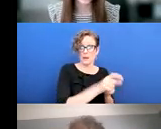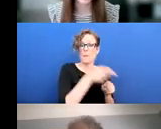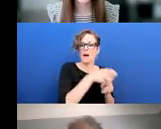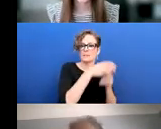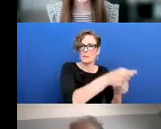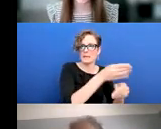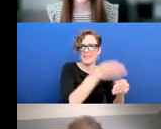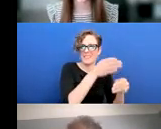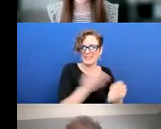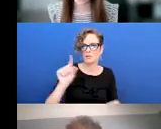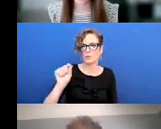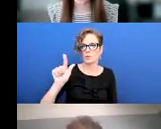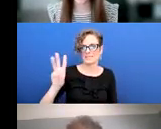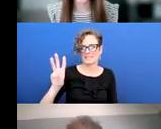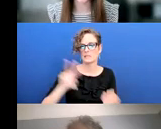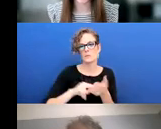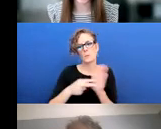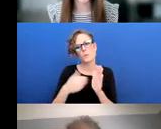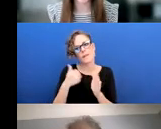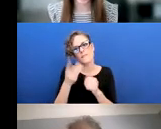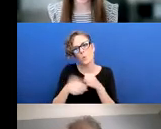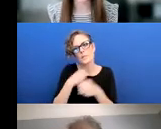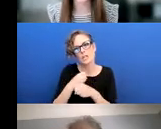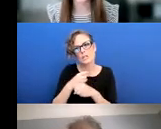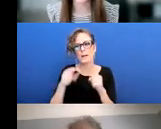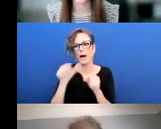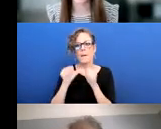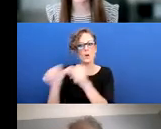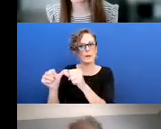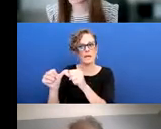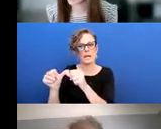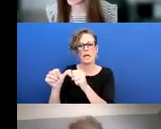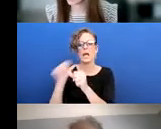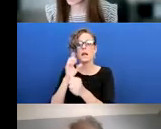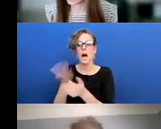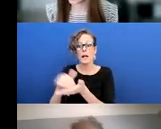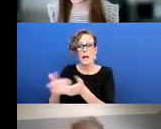Se tiene que gastar este dinero antes del final del año 2026.